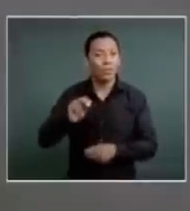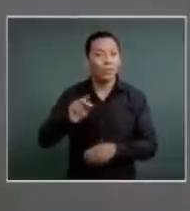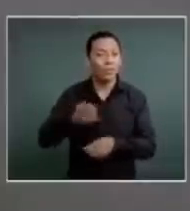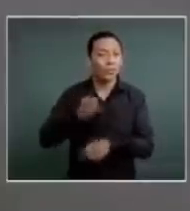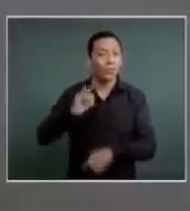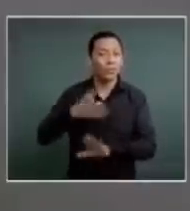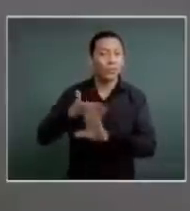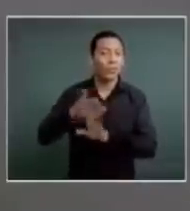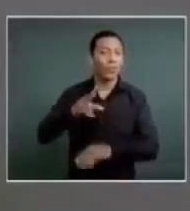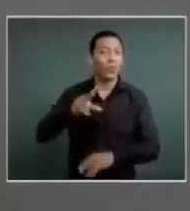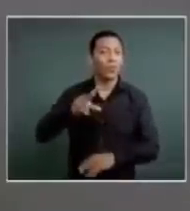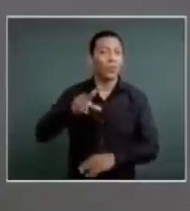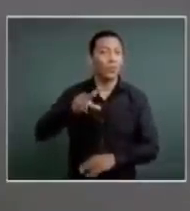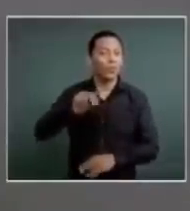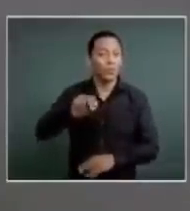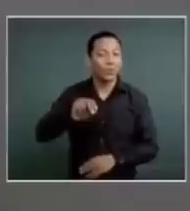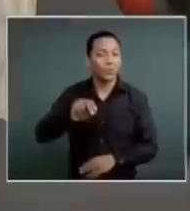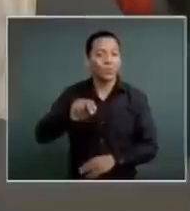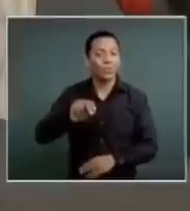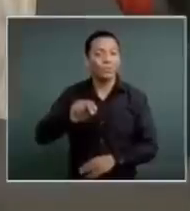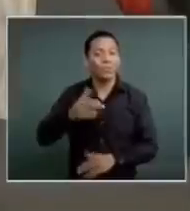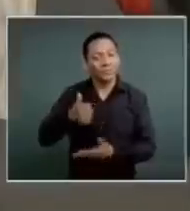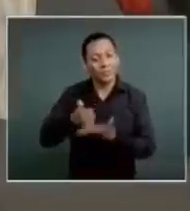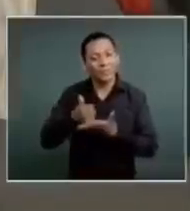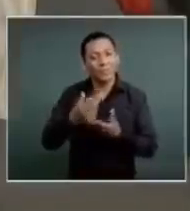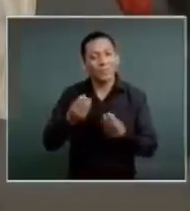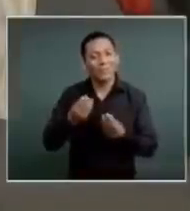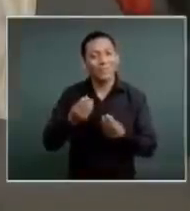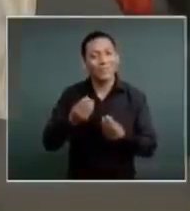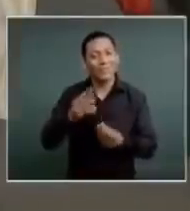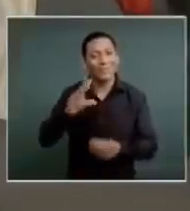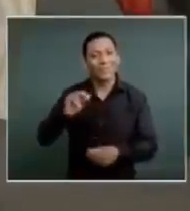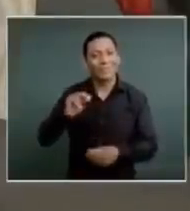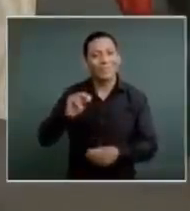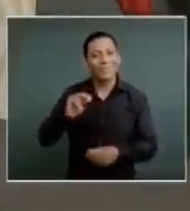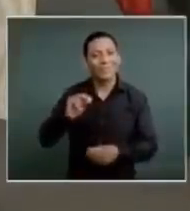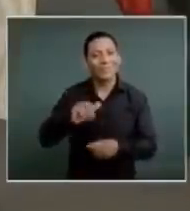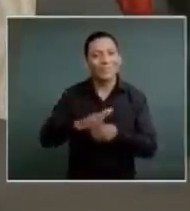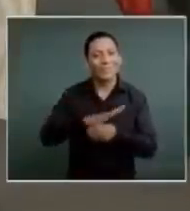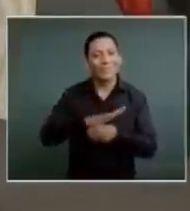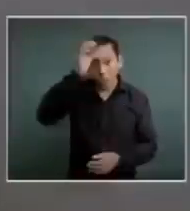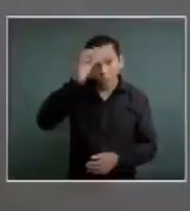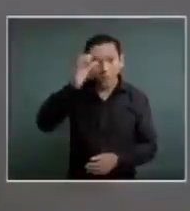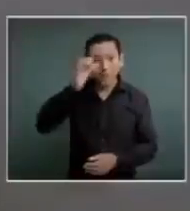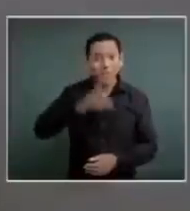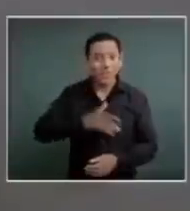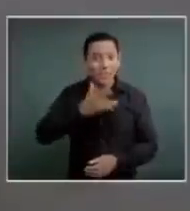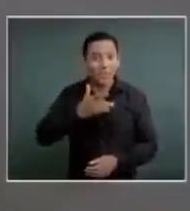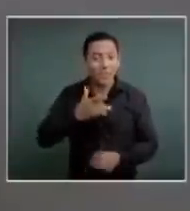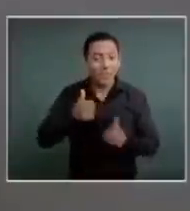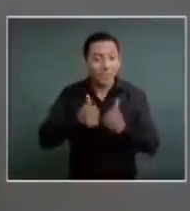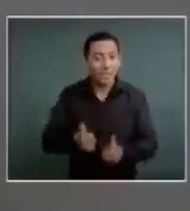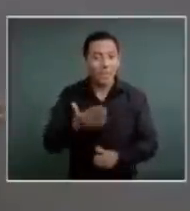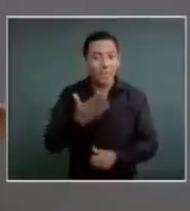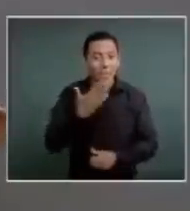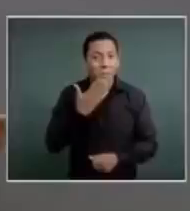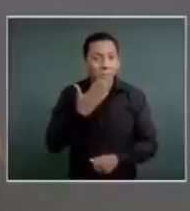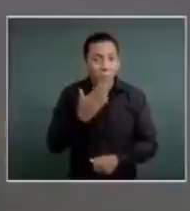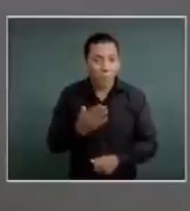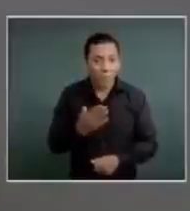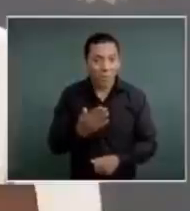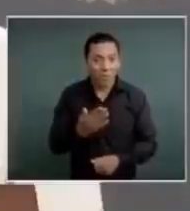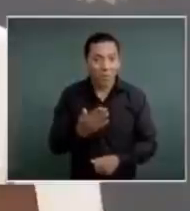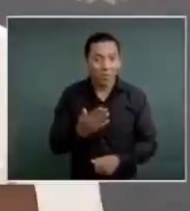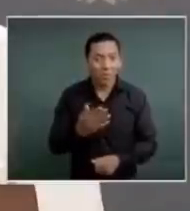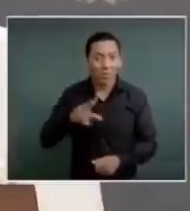hace que pues para que no le dé hobbit vamos a escuchar que dijo porque hay quienes dicen ve a quienes se han infectado han sido